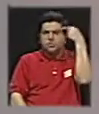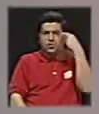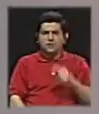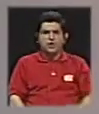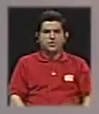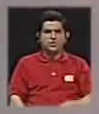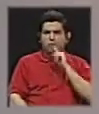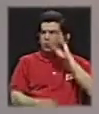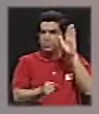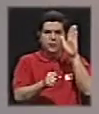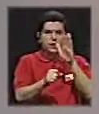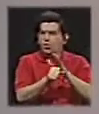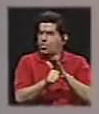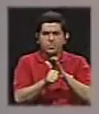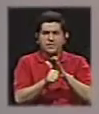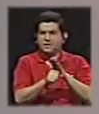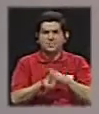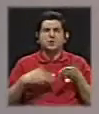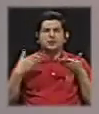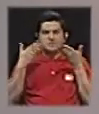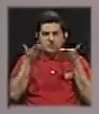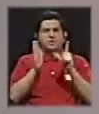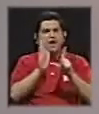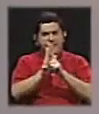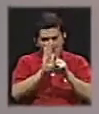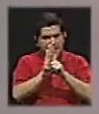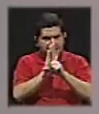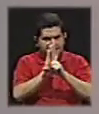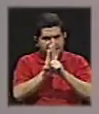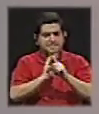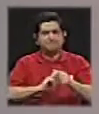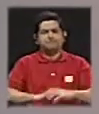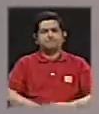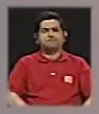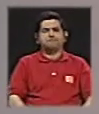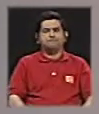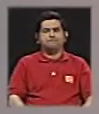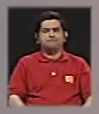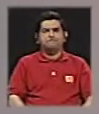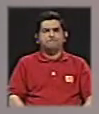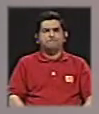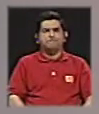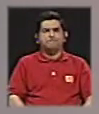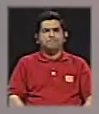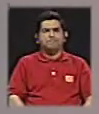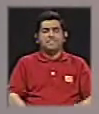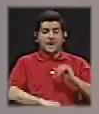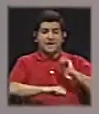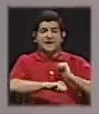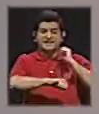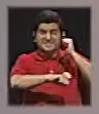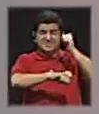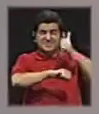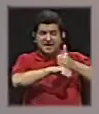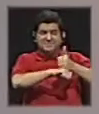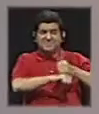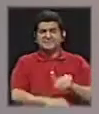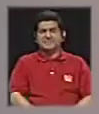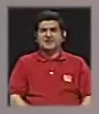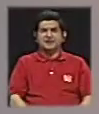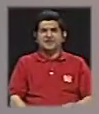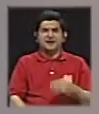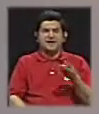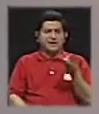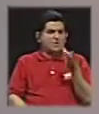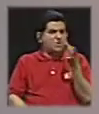hecho cumplir, uh-huh, evidentemente, la ley. Si se planteara cuánto es la